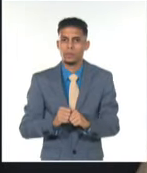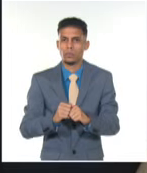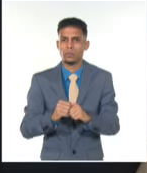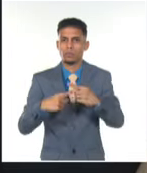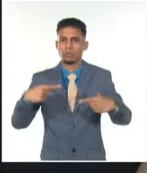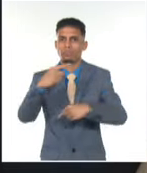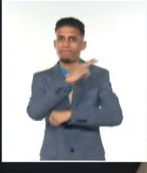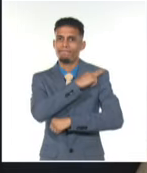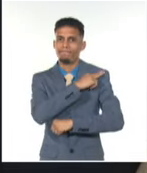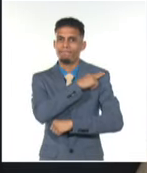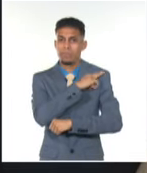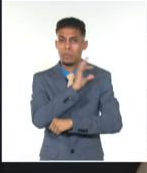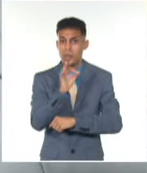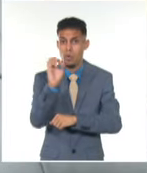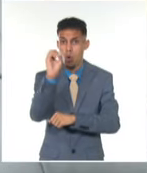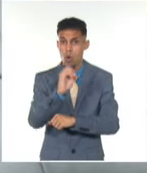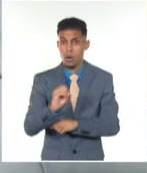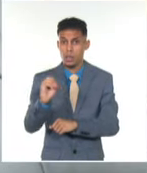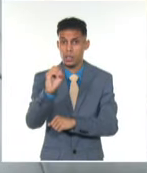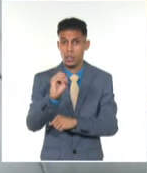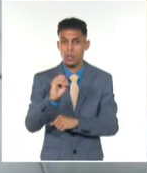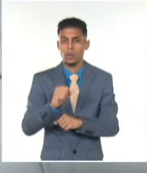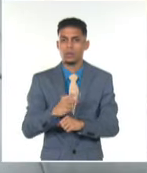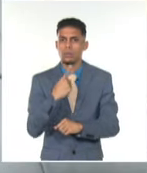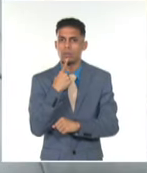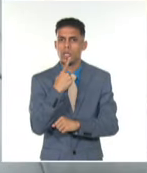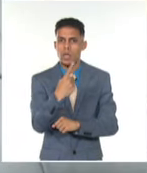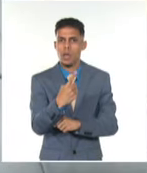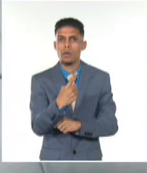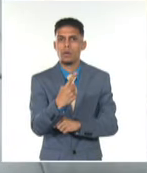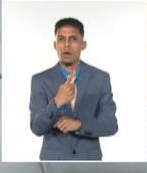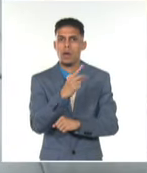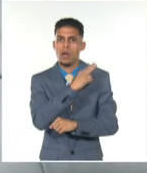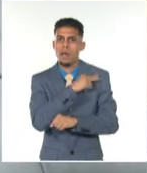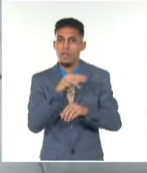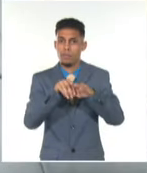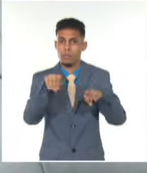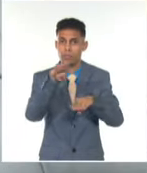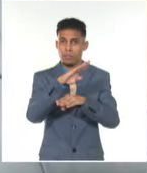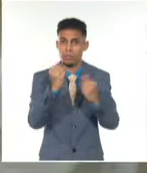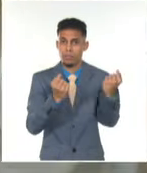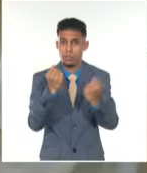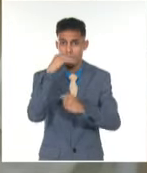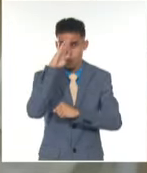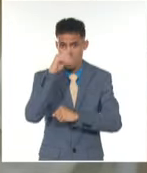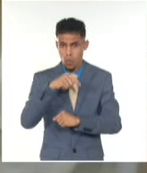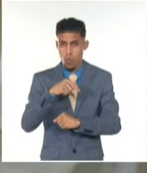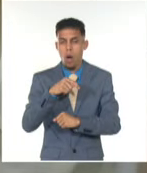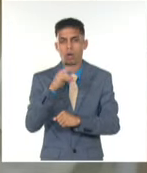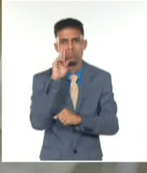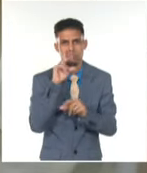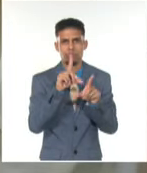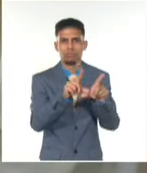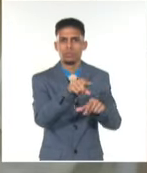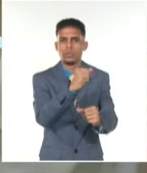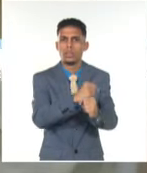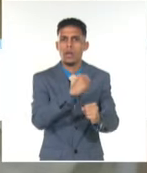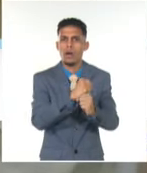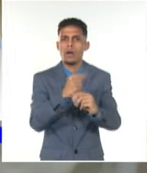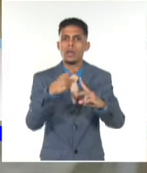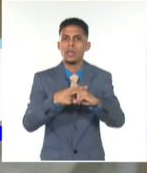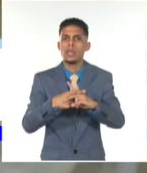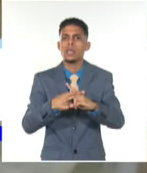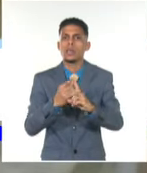dirigentes de la OASI transmitieron al titular cubano el reconocimiento de su organización y la voluntad